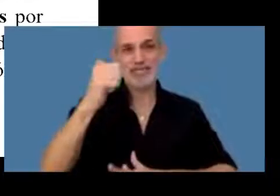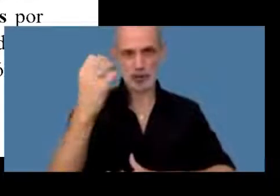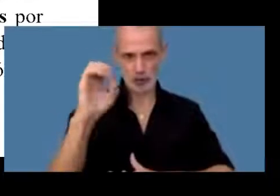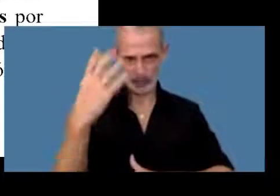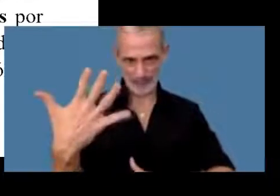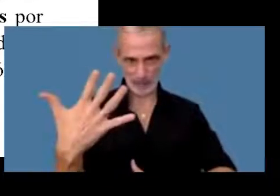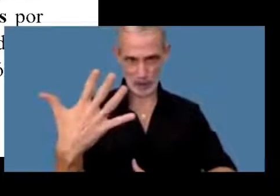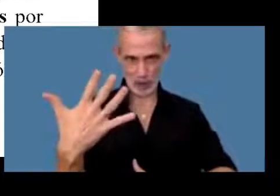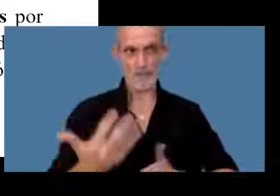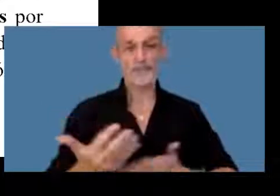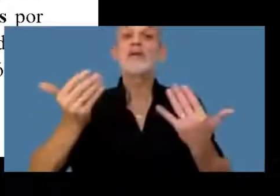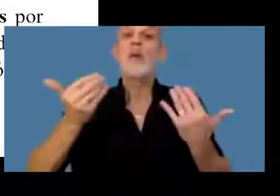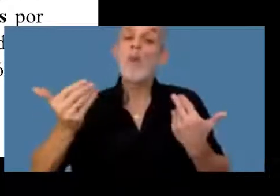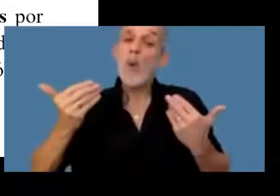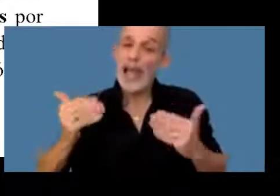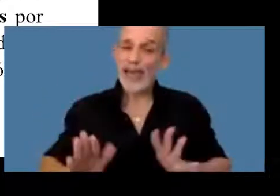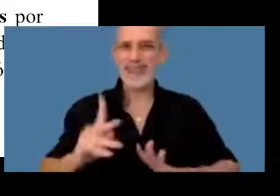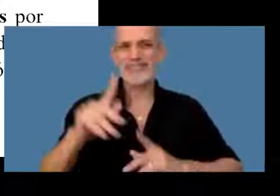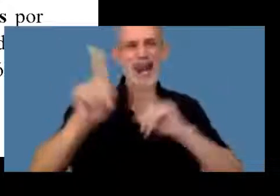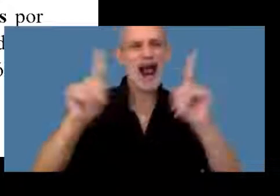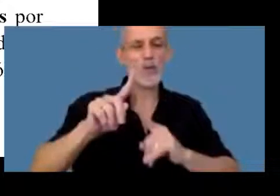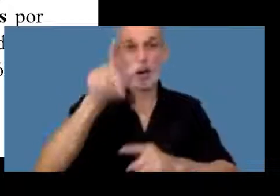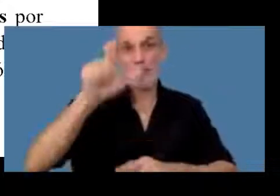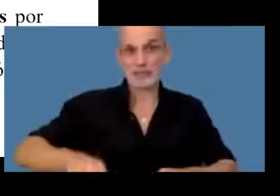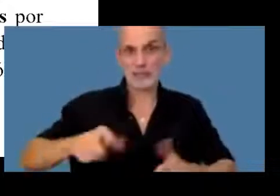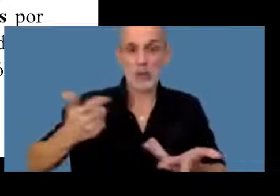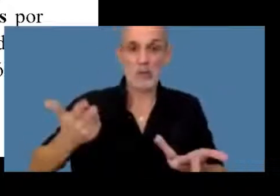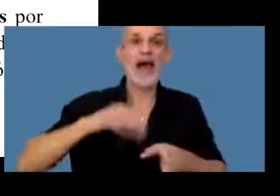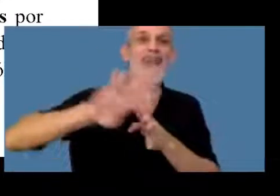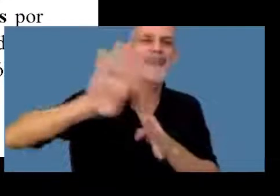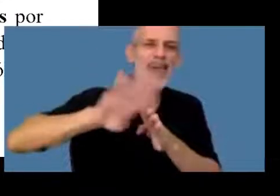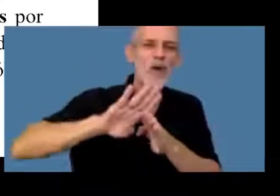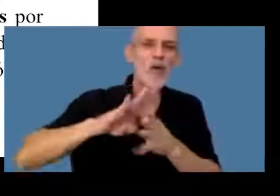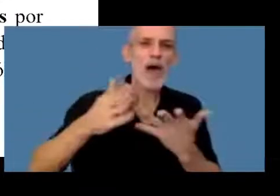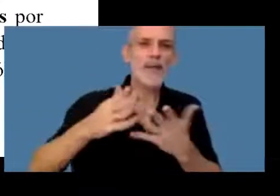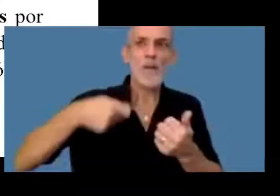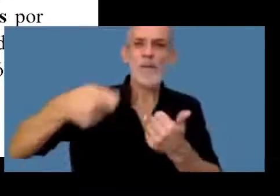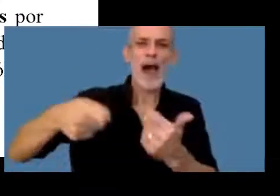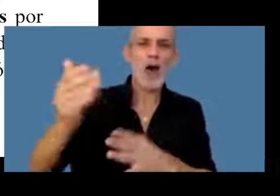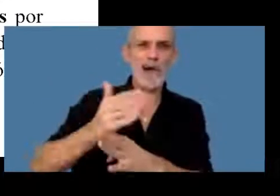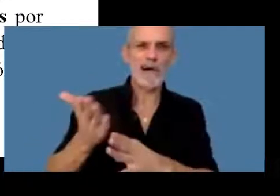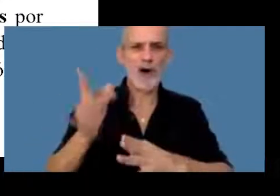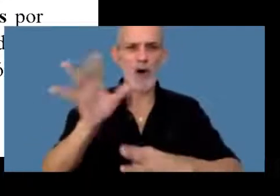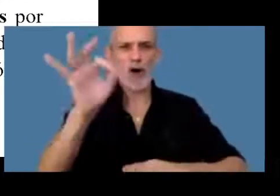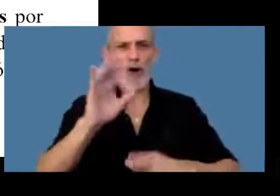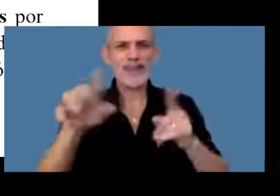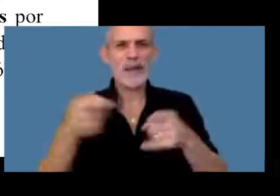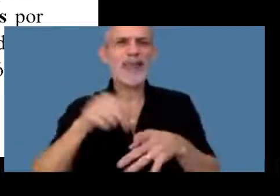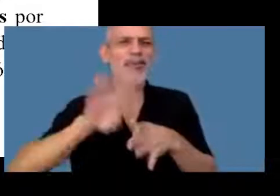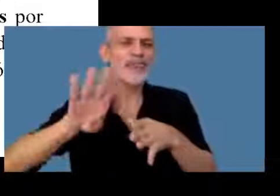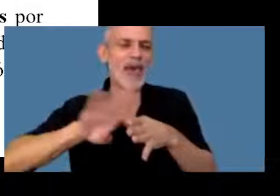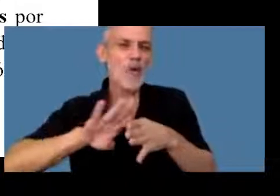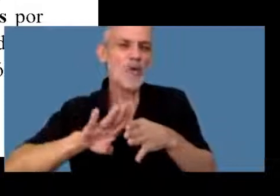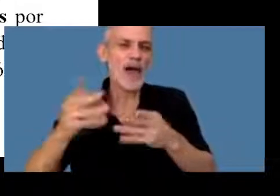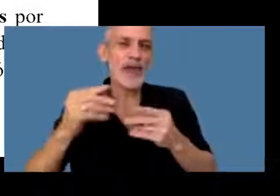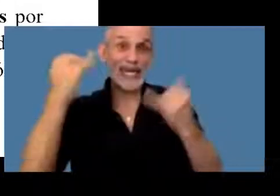tanto, puede darse el caso de que algún contribuyente por deuda de anticipos o por deuda de